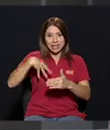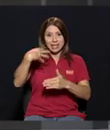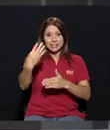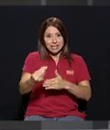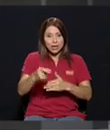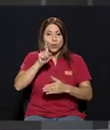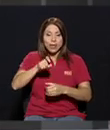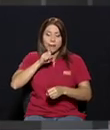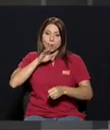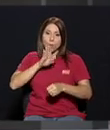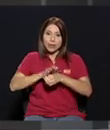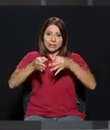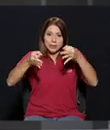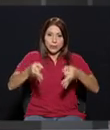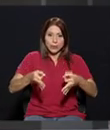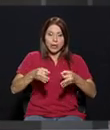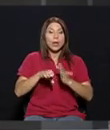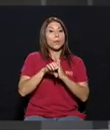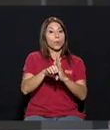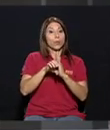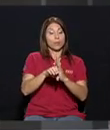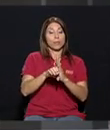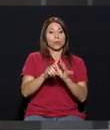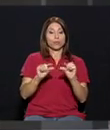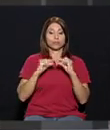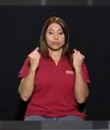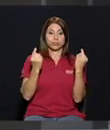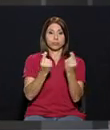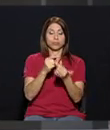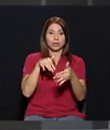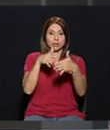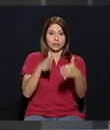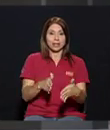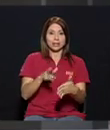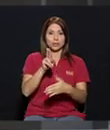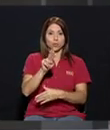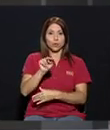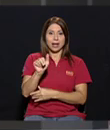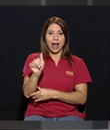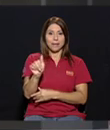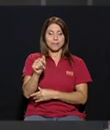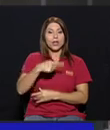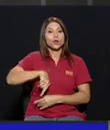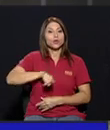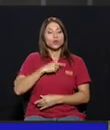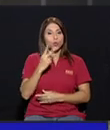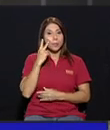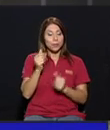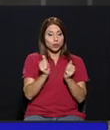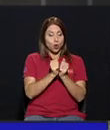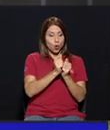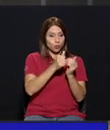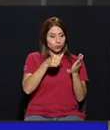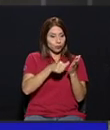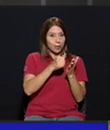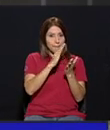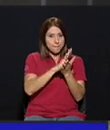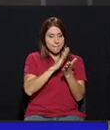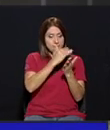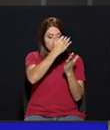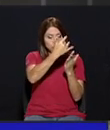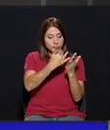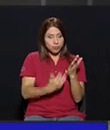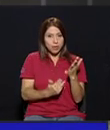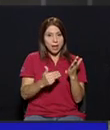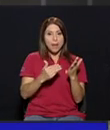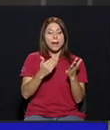del gobierno externo. Por poner un caso, en el caso del movimiento estudiantil de la UNA, lo que nosotros vemos, por ejemplo, a través del Manifiesto de Córdoba,